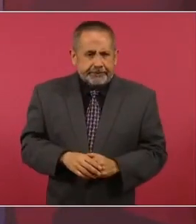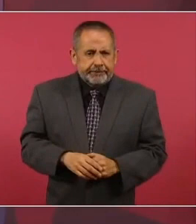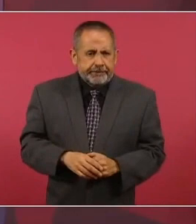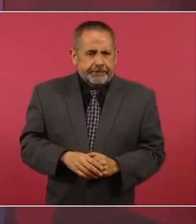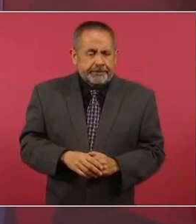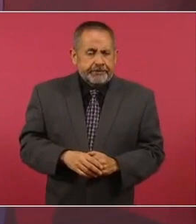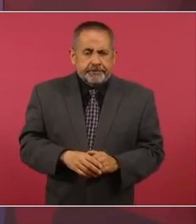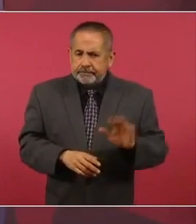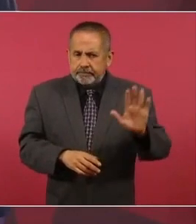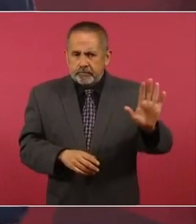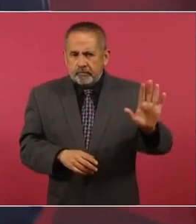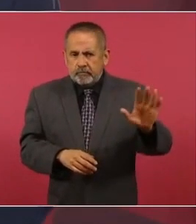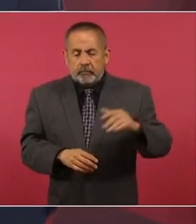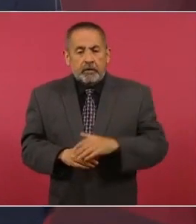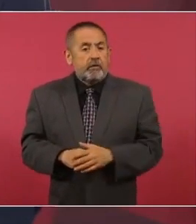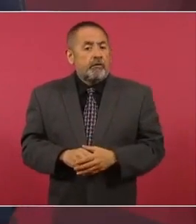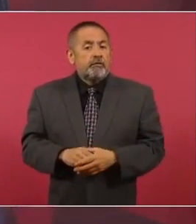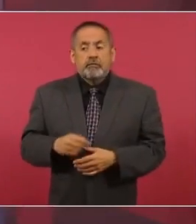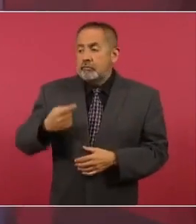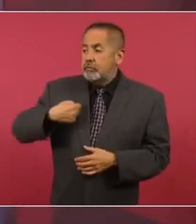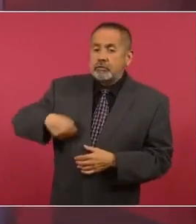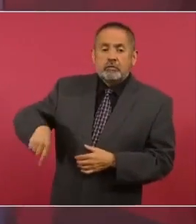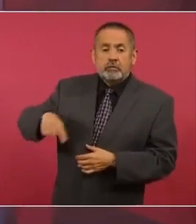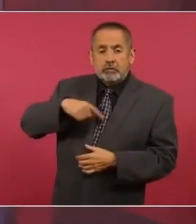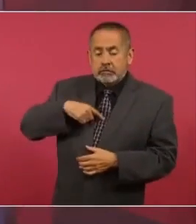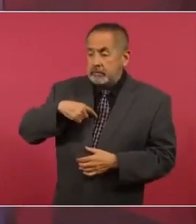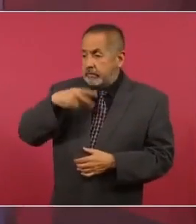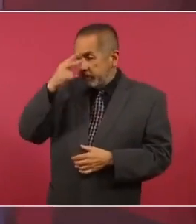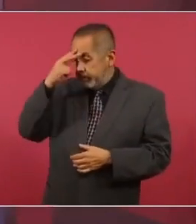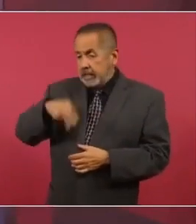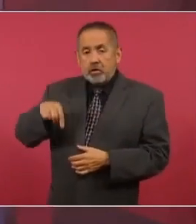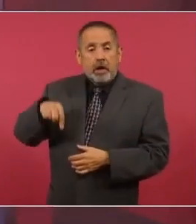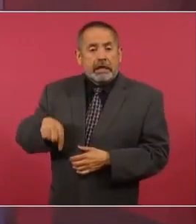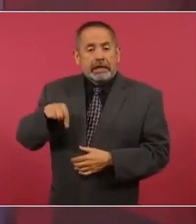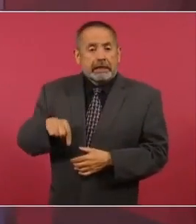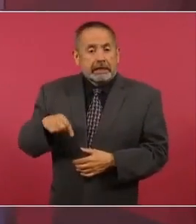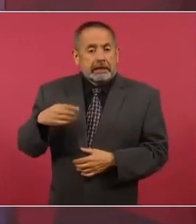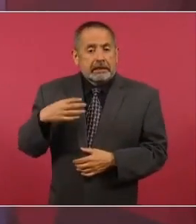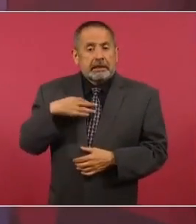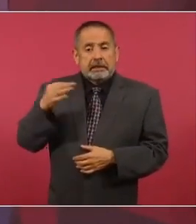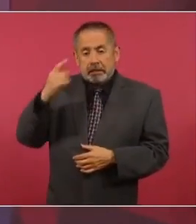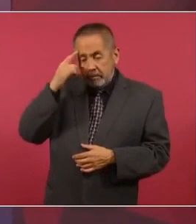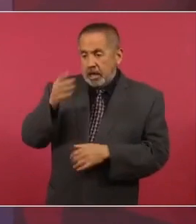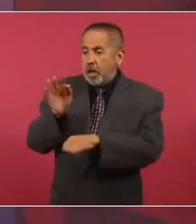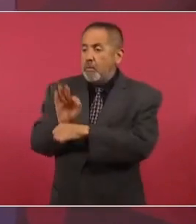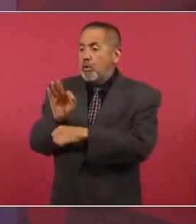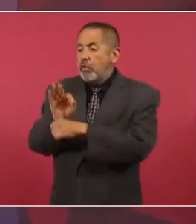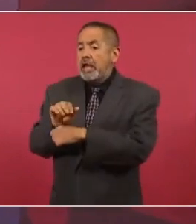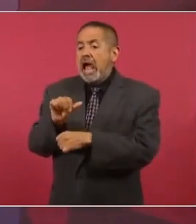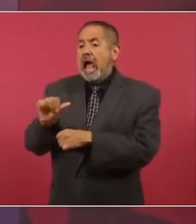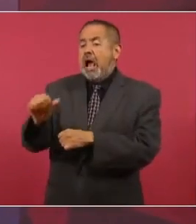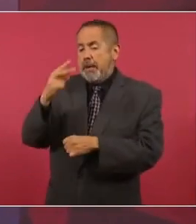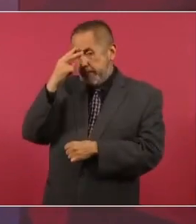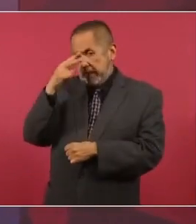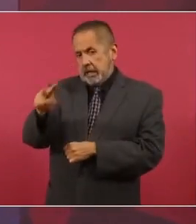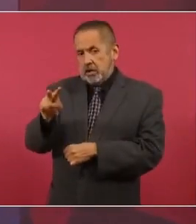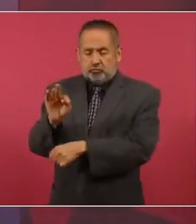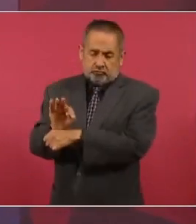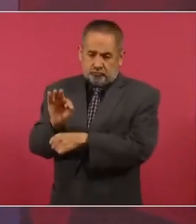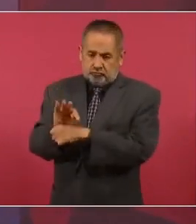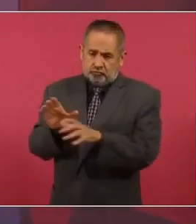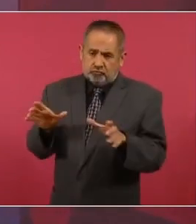Si a nosotros nos eligen en México para proteger a los mexicanos,